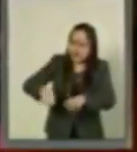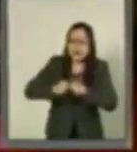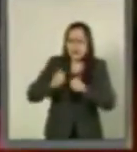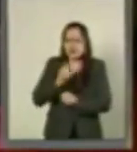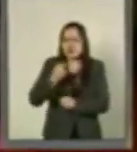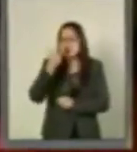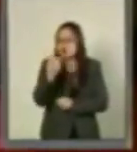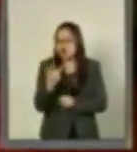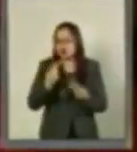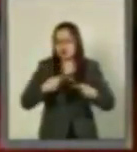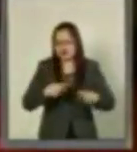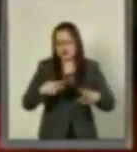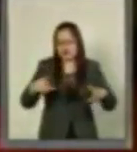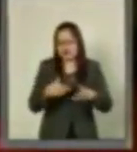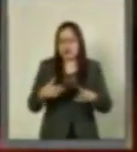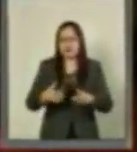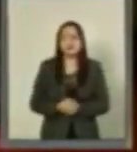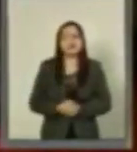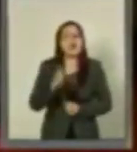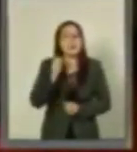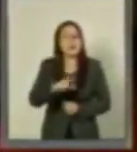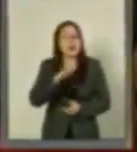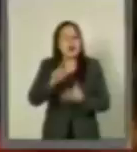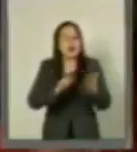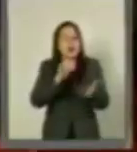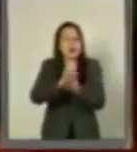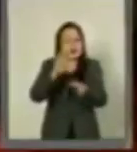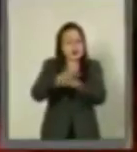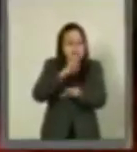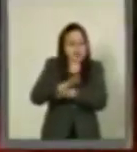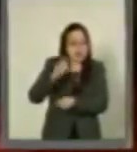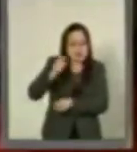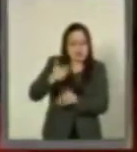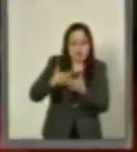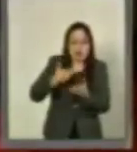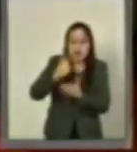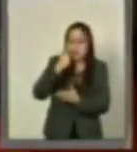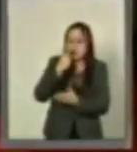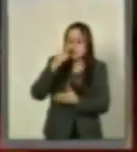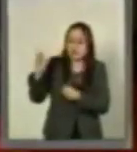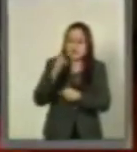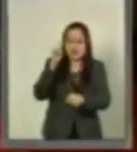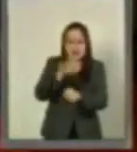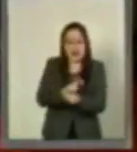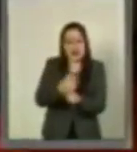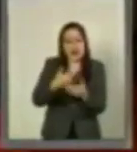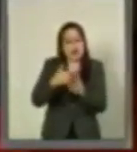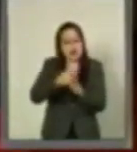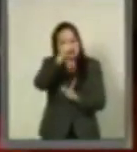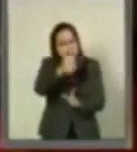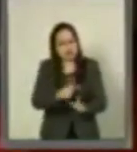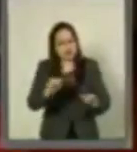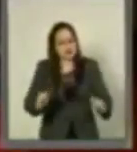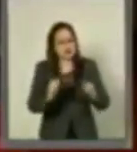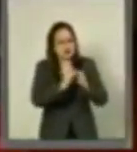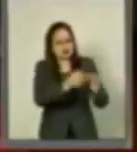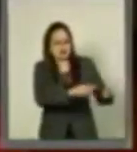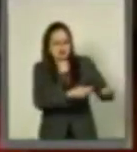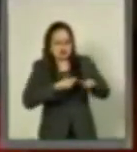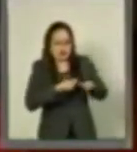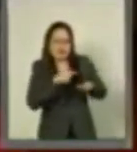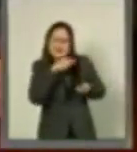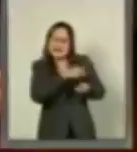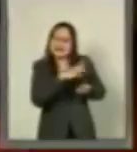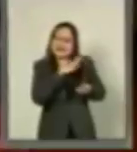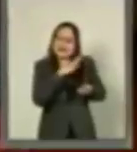Y también ha generado esta modificación que hoy se tenga una Policía Federal que recibimos en